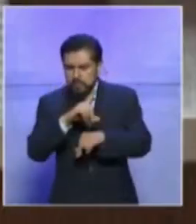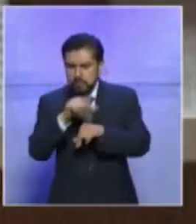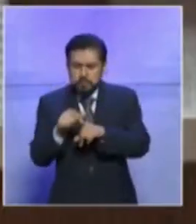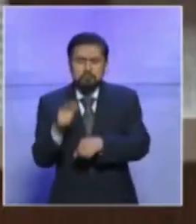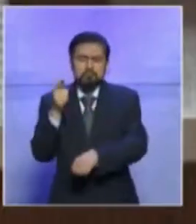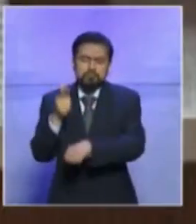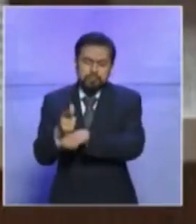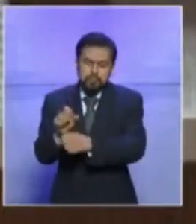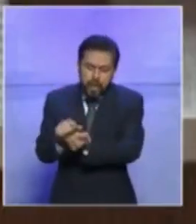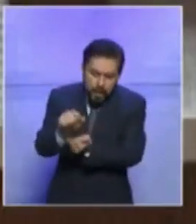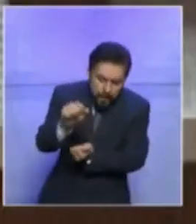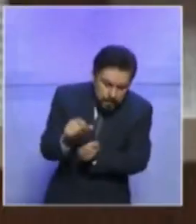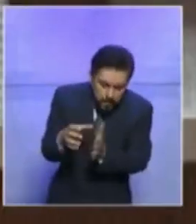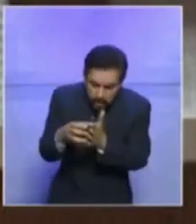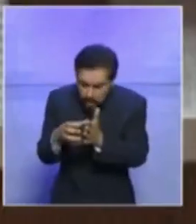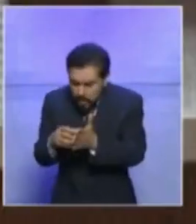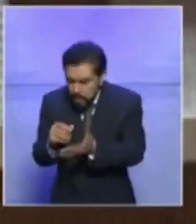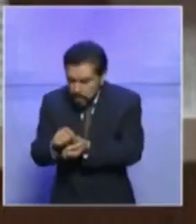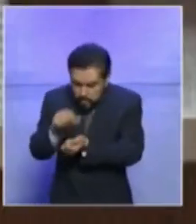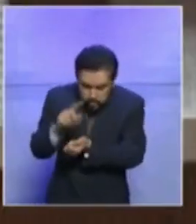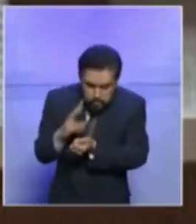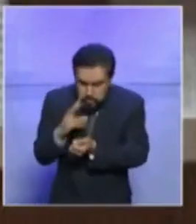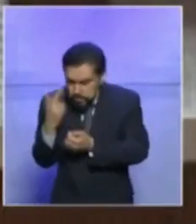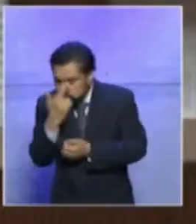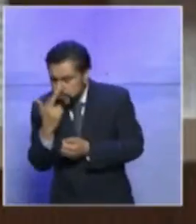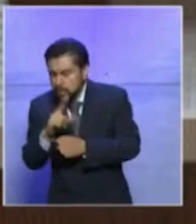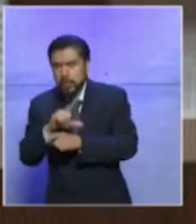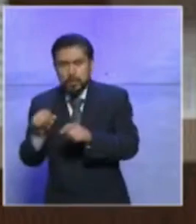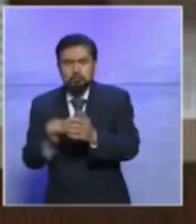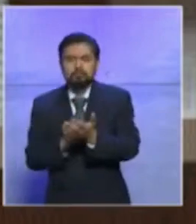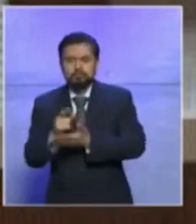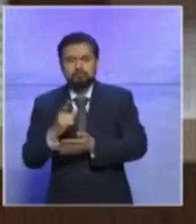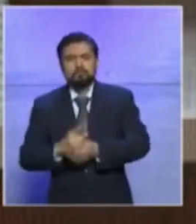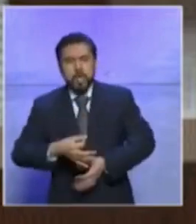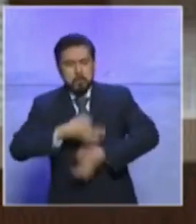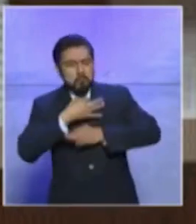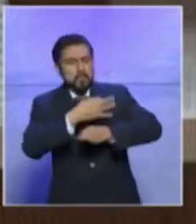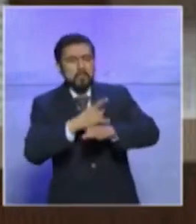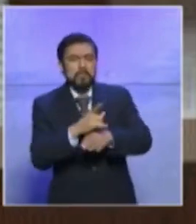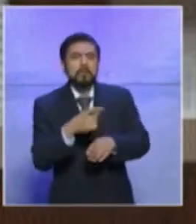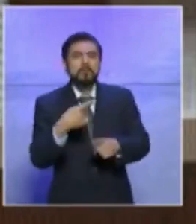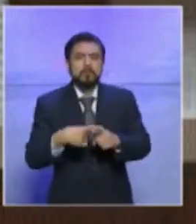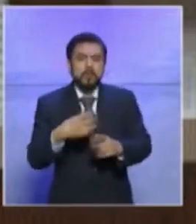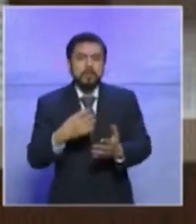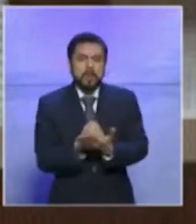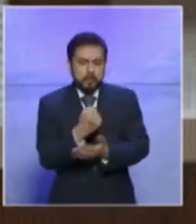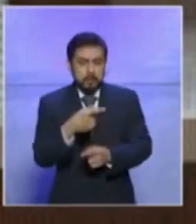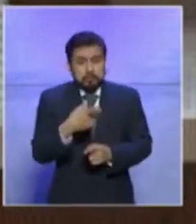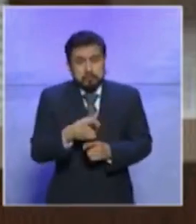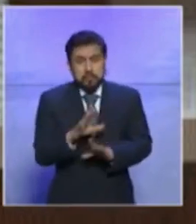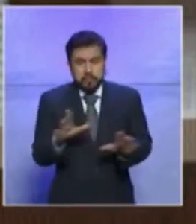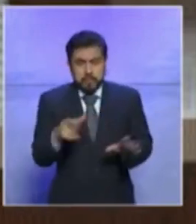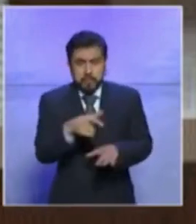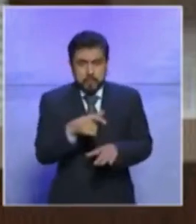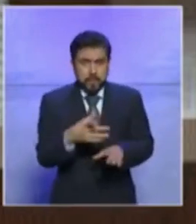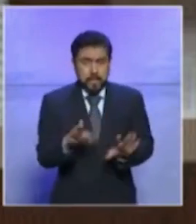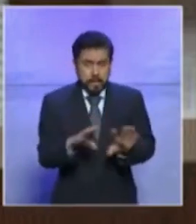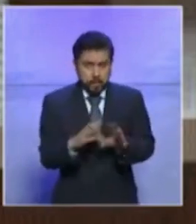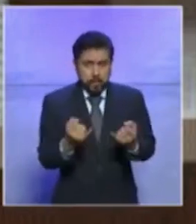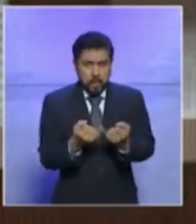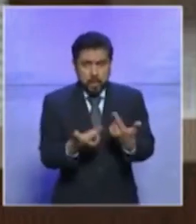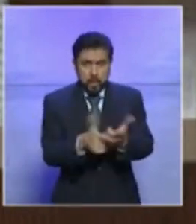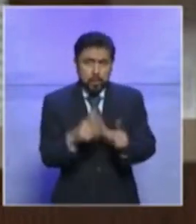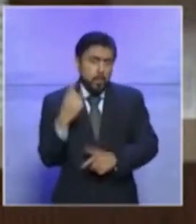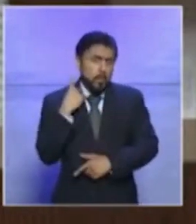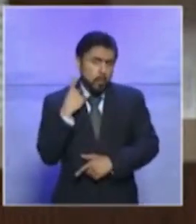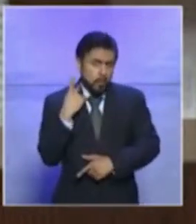convicción, concluyo que el proceso comicial del que emana el triunfo de la candidatura propuesta por la coalición Sigamos Haciendo